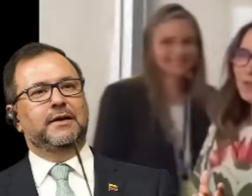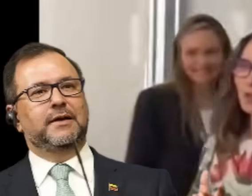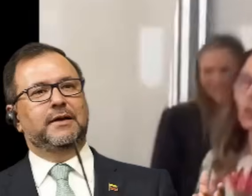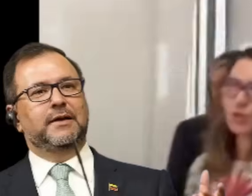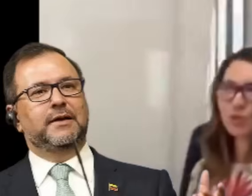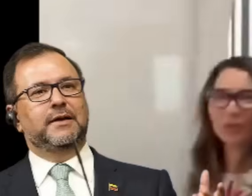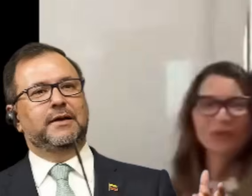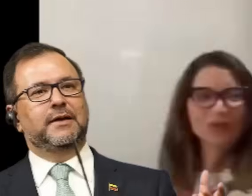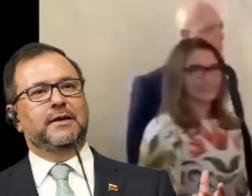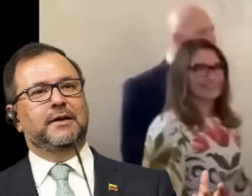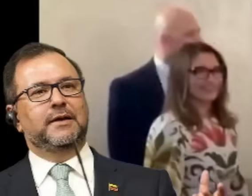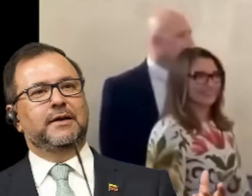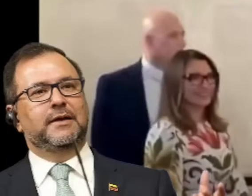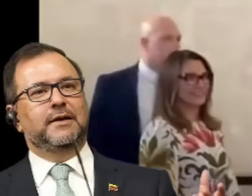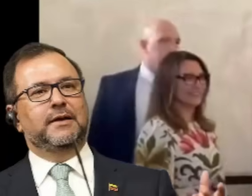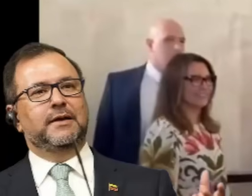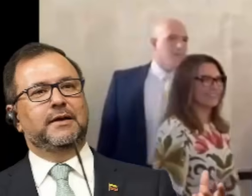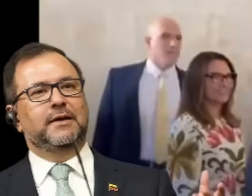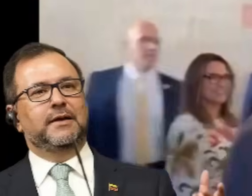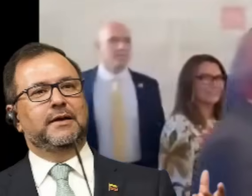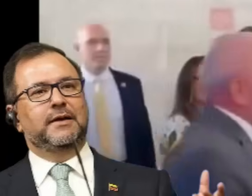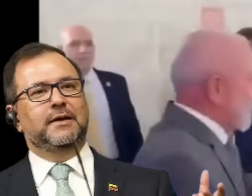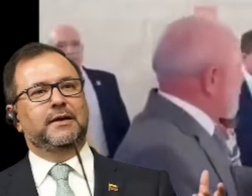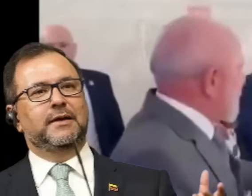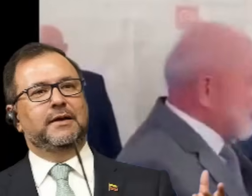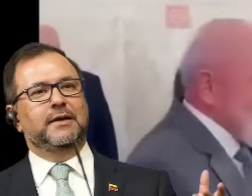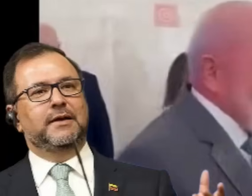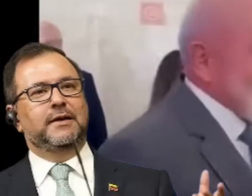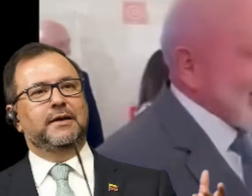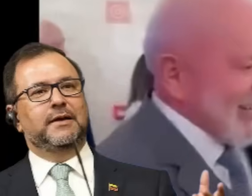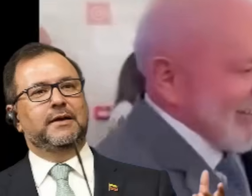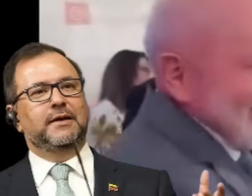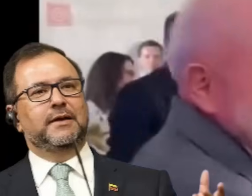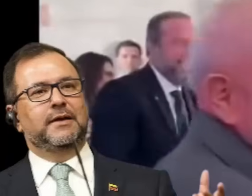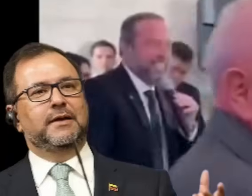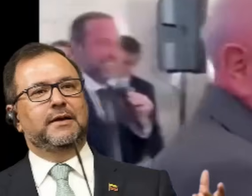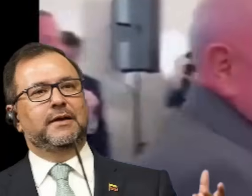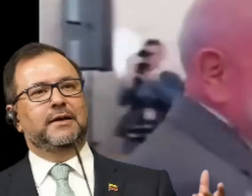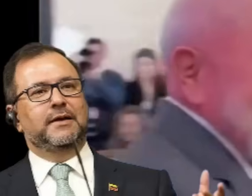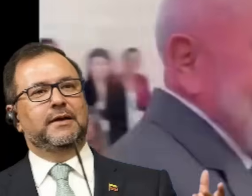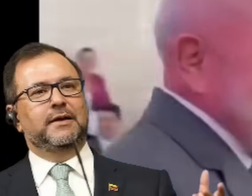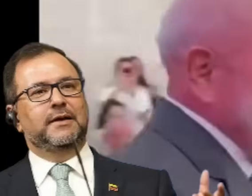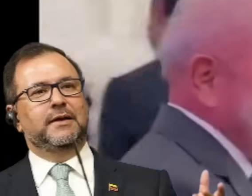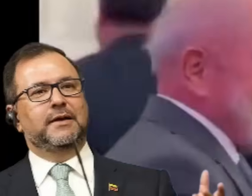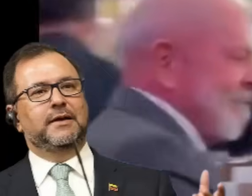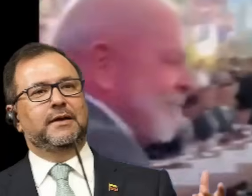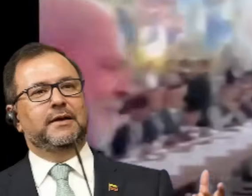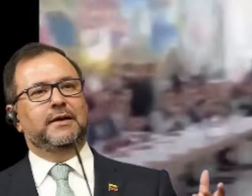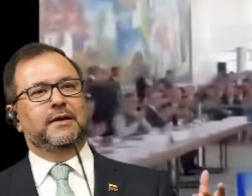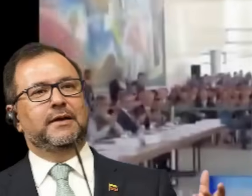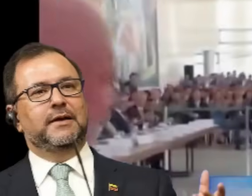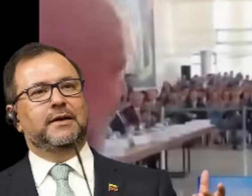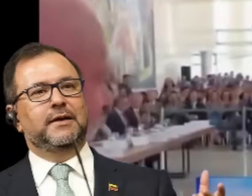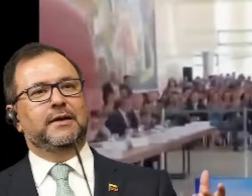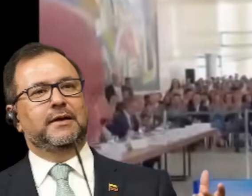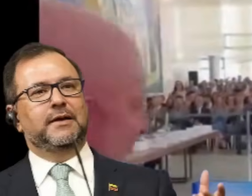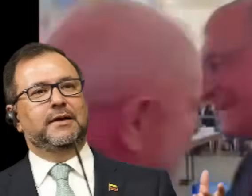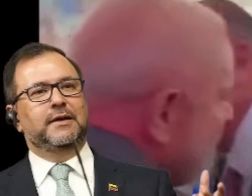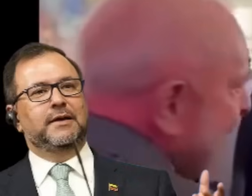Mostradas a otros entes, organismos como el Congreso de Colombia, que le exigen a Petro que por